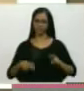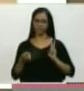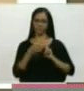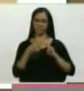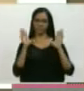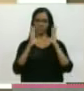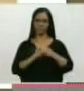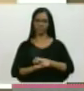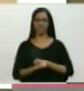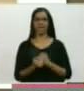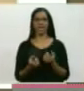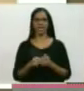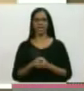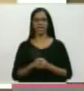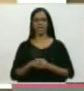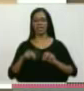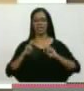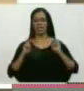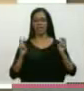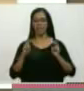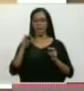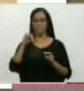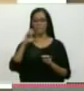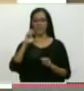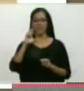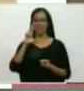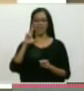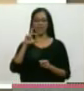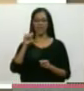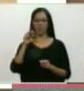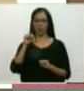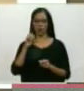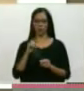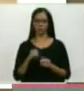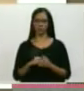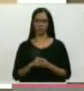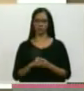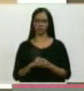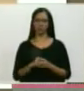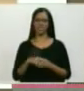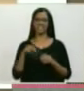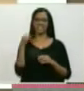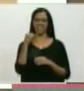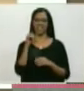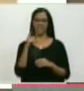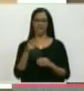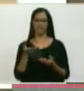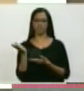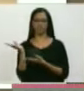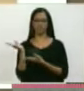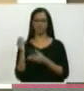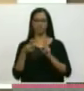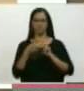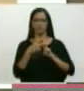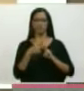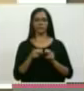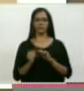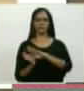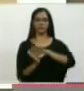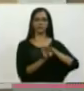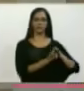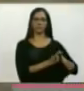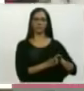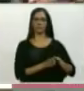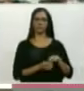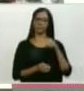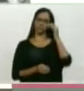de hoy es el caso Merlano en ZK. Hashtag el caso Merlano en ZK. Vamos con la siguiente noticia,